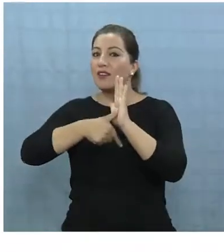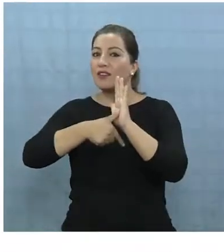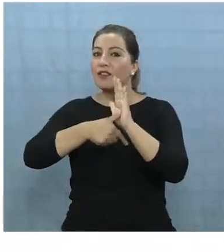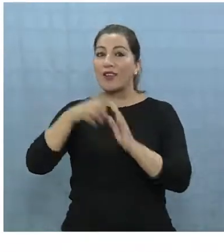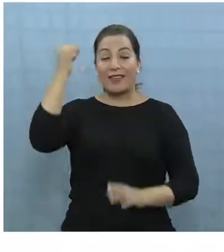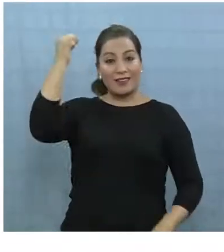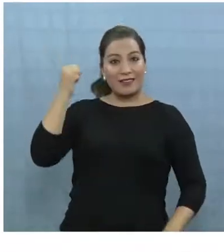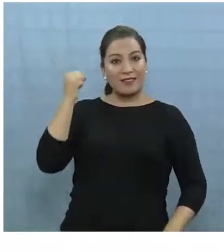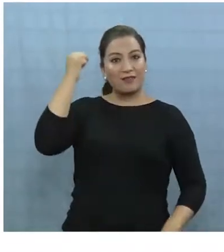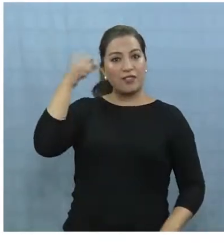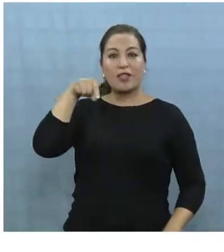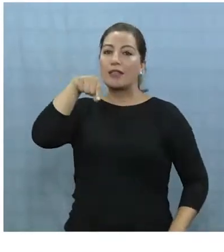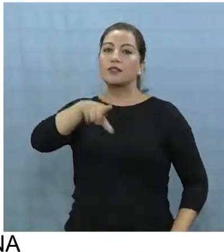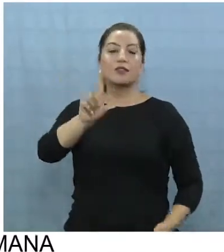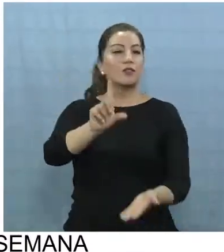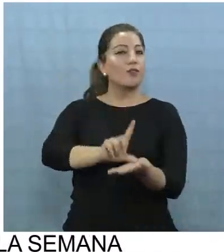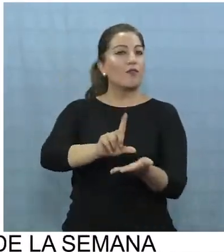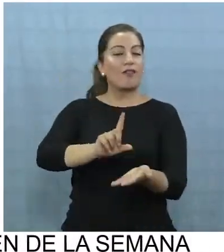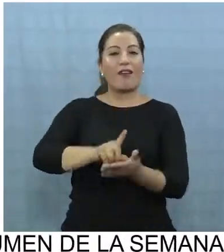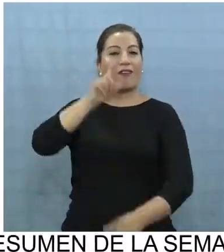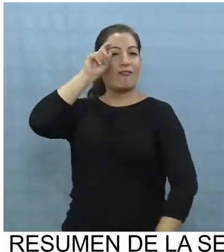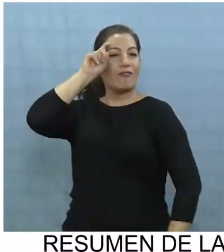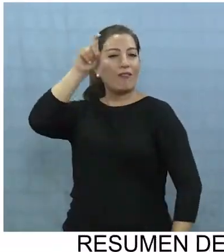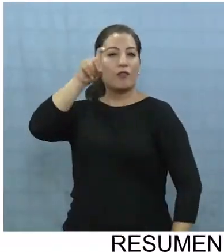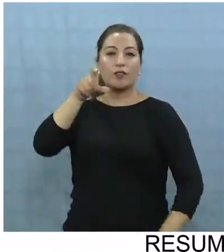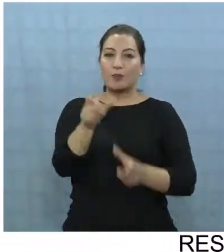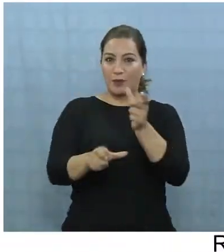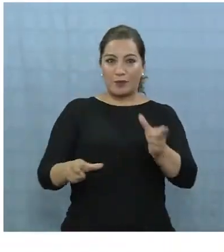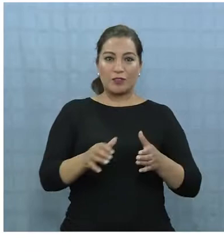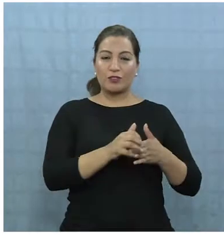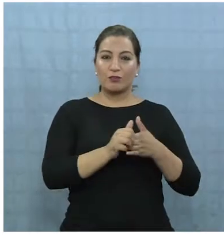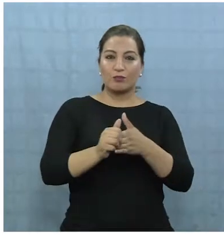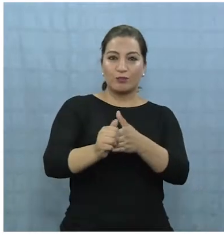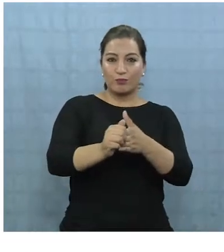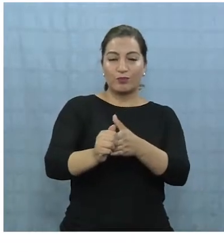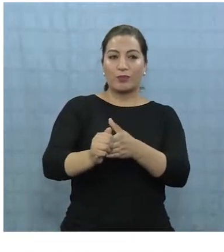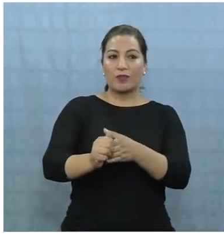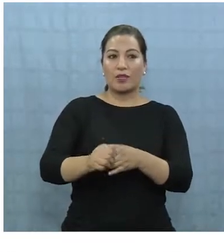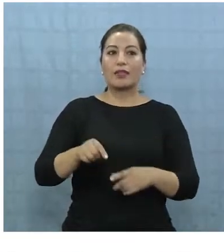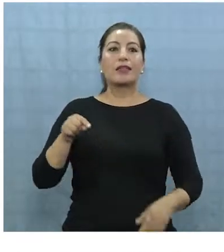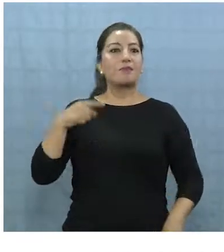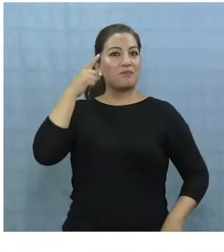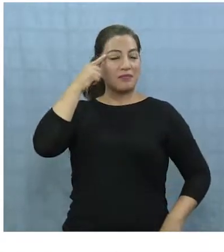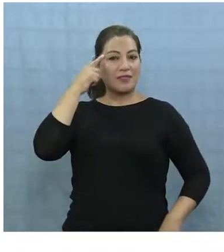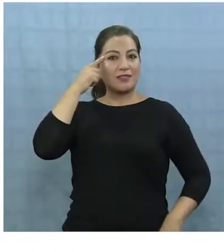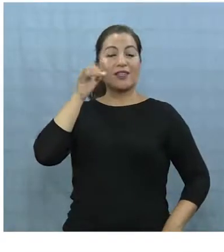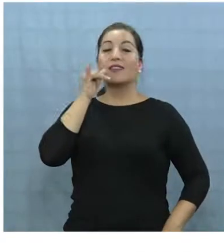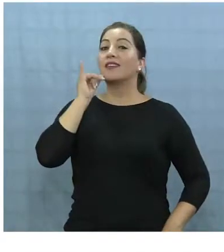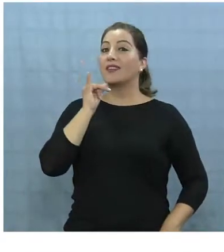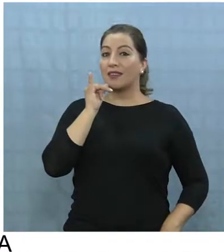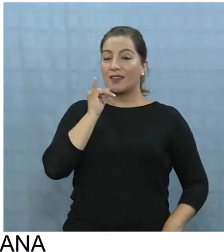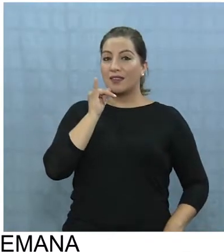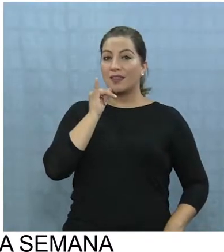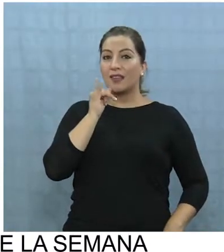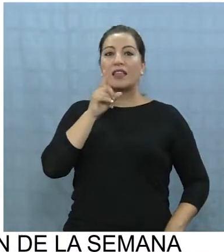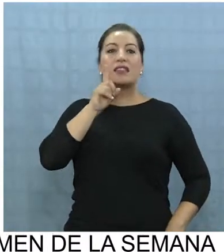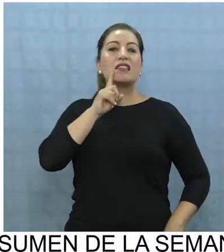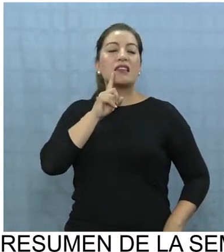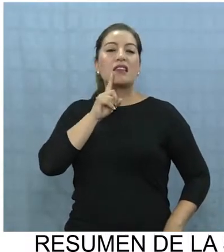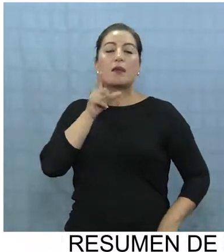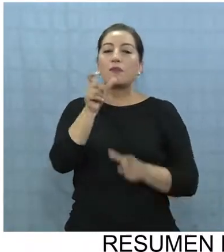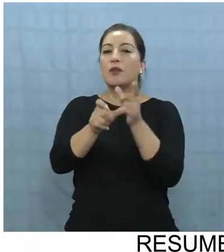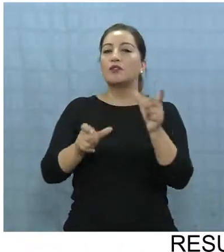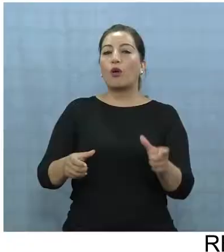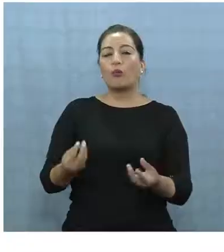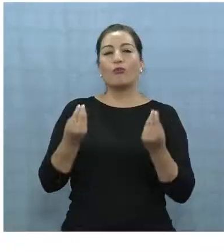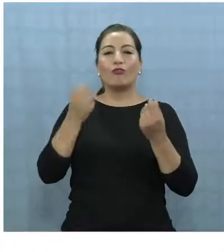y la Península de Cabancha son los sitios predilectos por los turistas. Los visitantes consideran que Iquique tiene